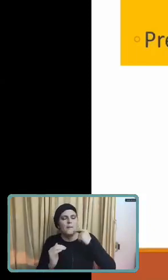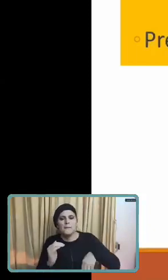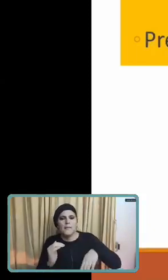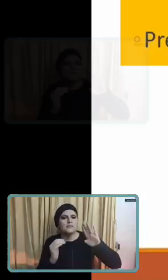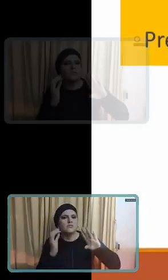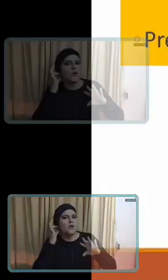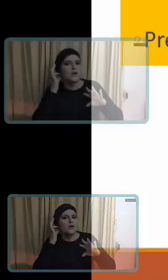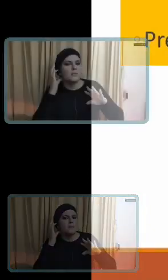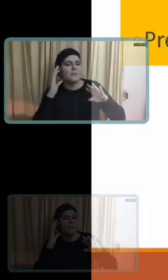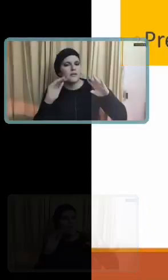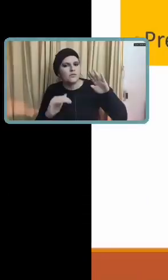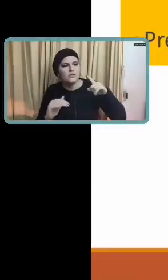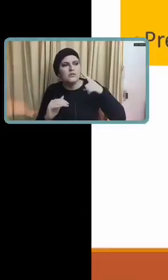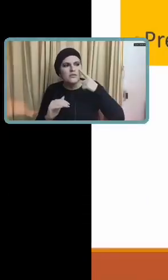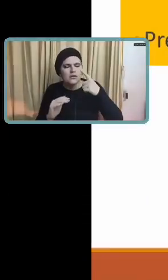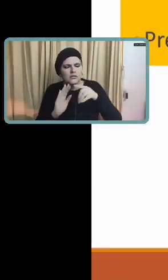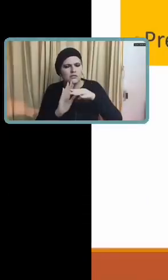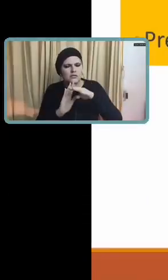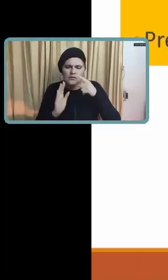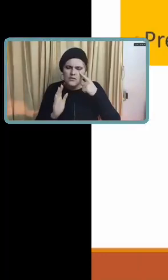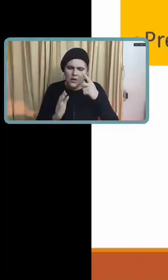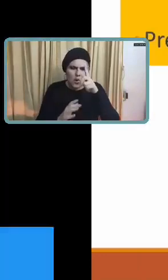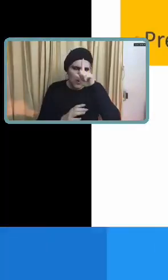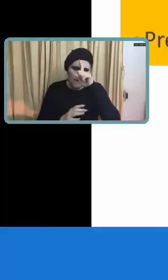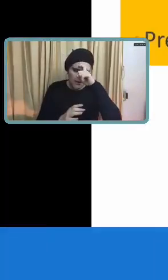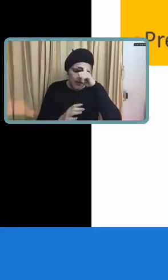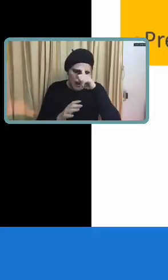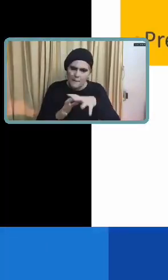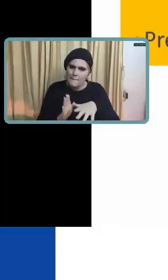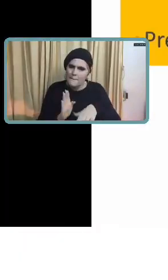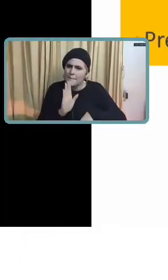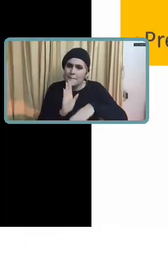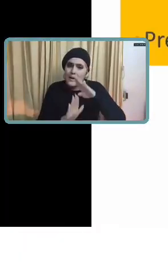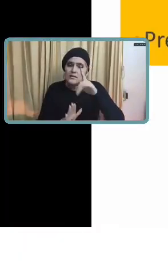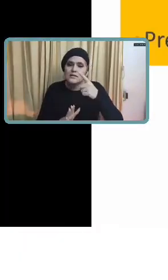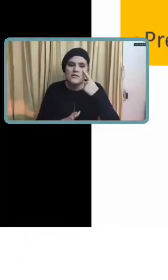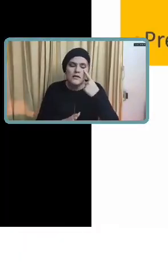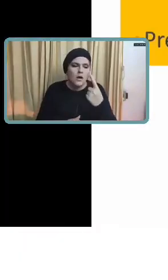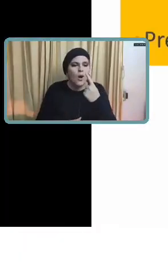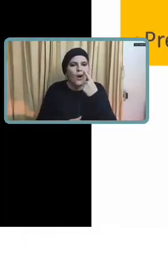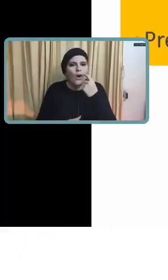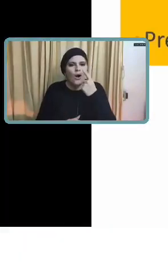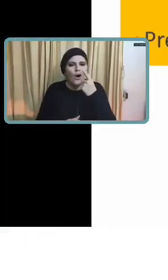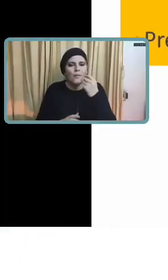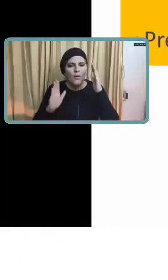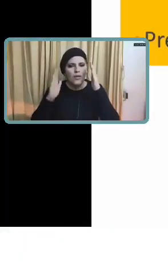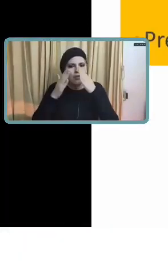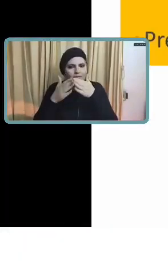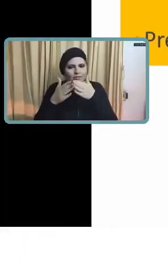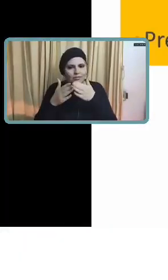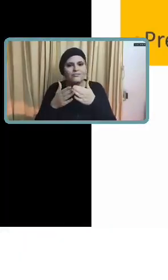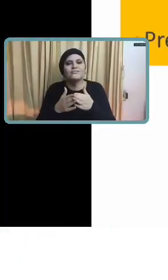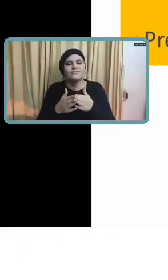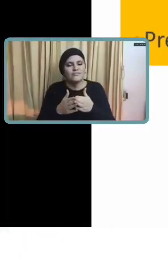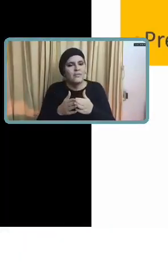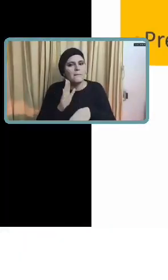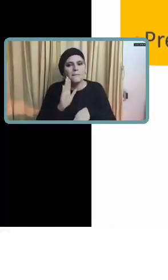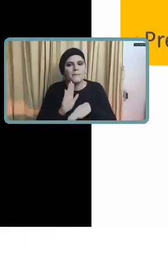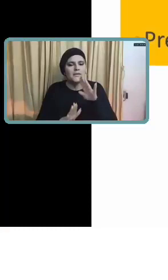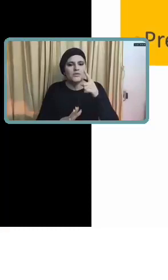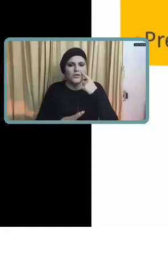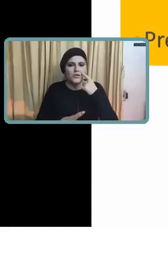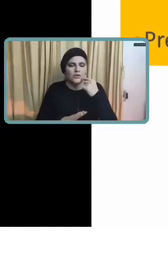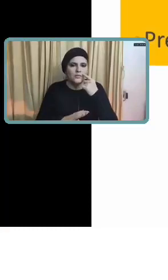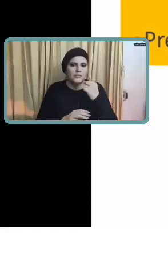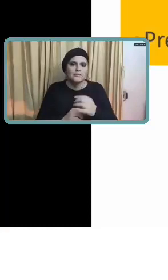por ejemplo, el hospital sigue siendo predominantemente varones quienes nosotros atendemos, pero sabemos que esta